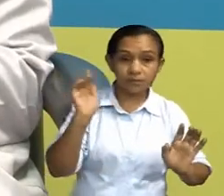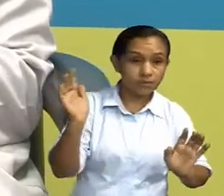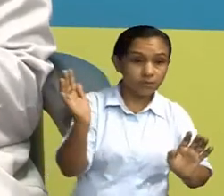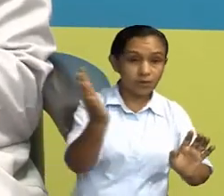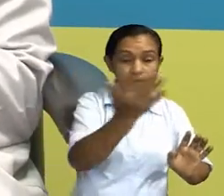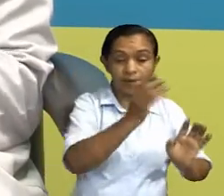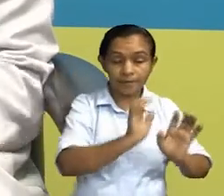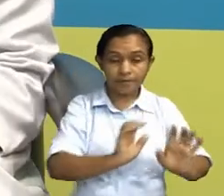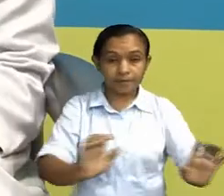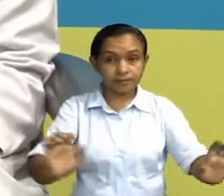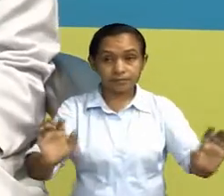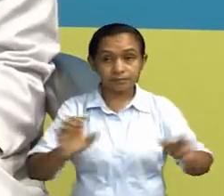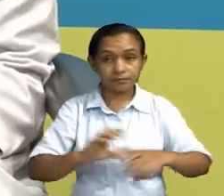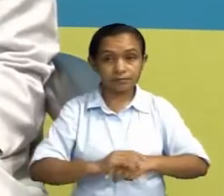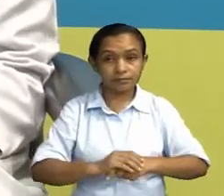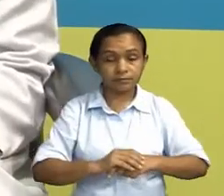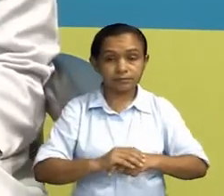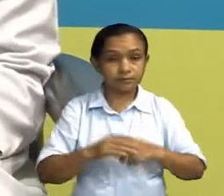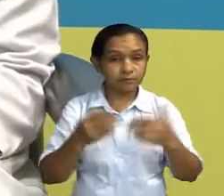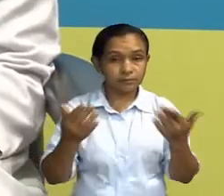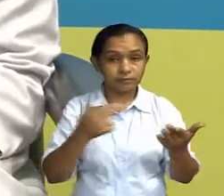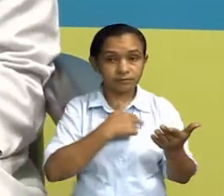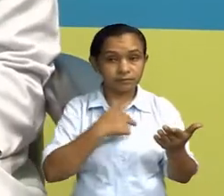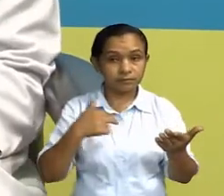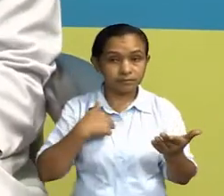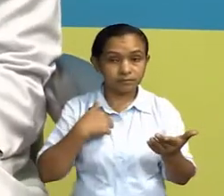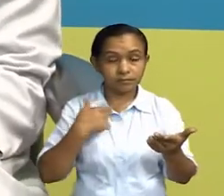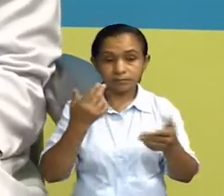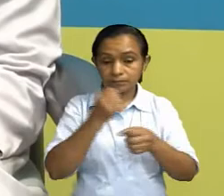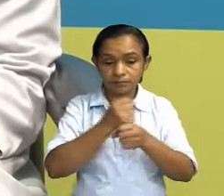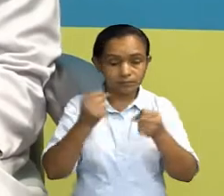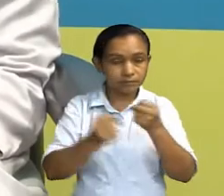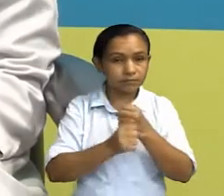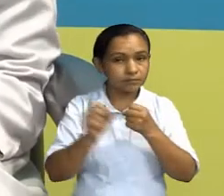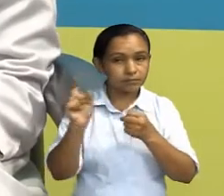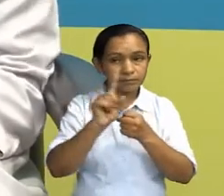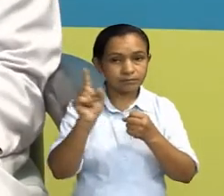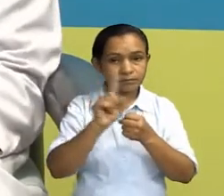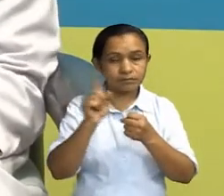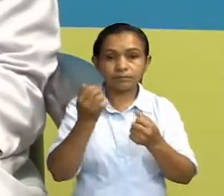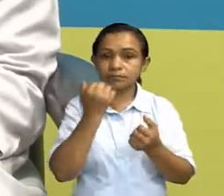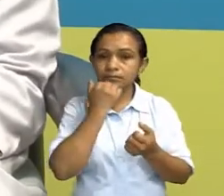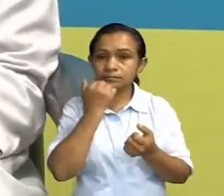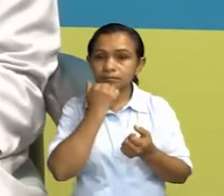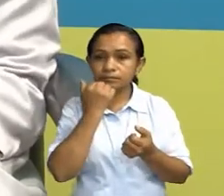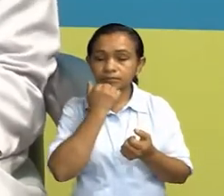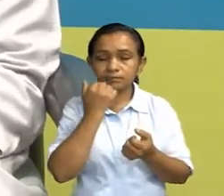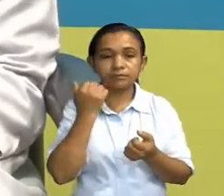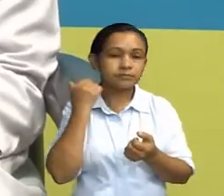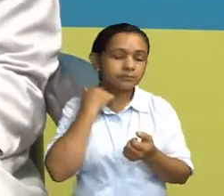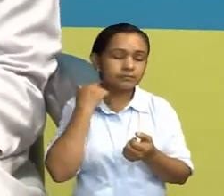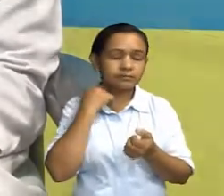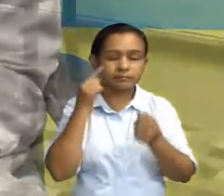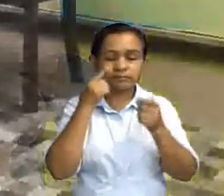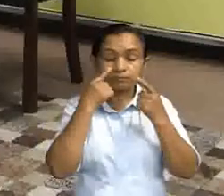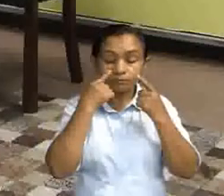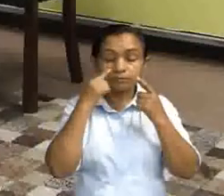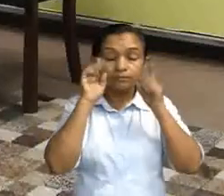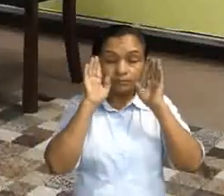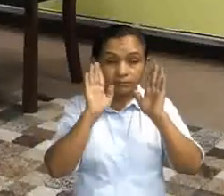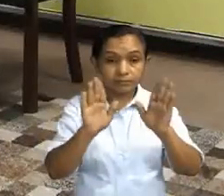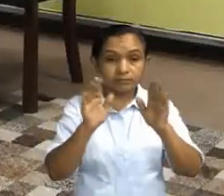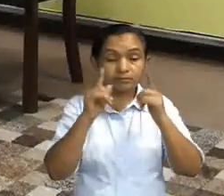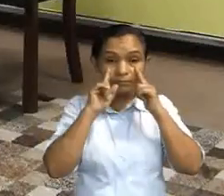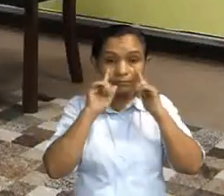tienen vulvovaginitis son producto de un abuso sexual. Eso es un error. Pero hay que estar pendiente. Pero siempre hay que estar pendiente, así